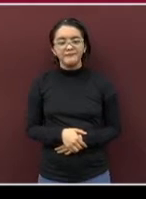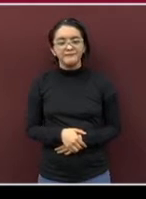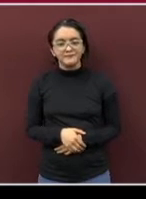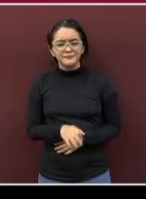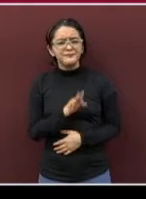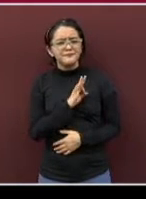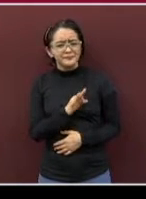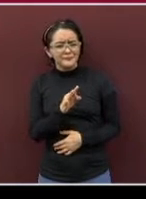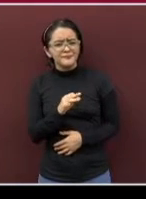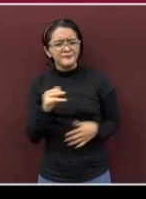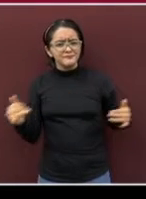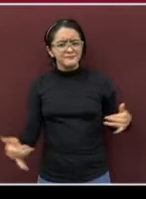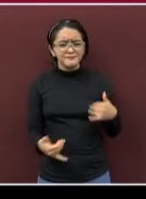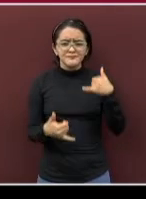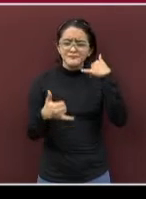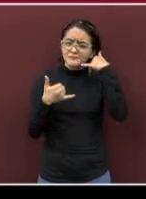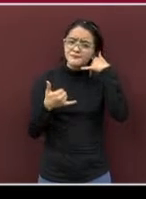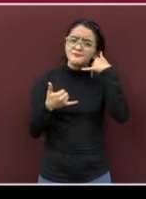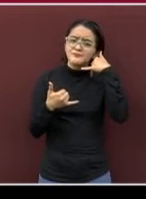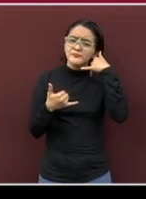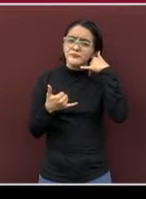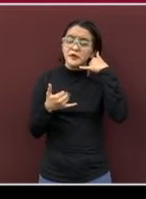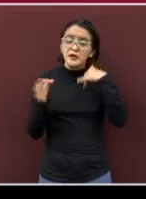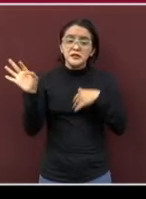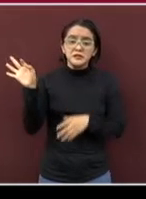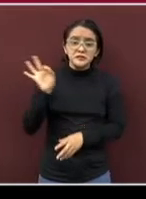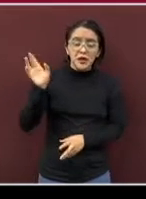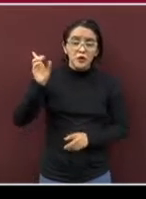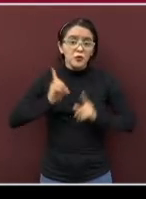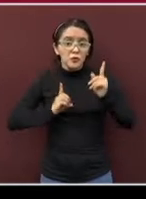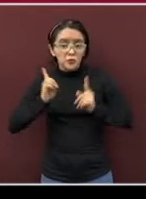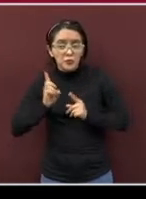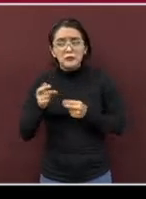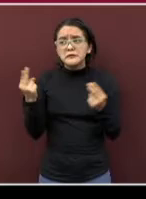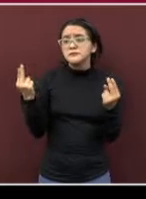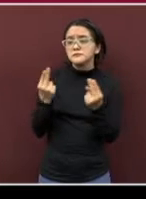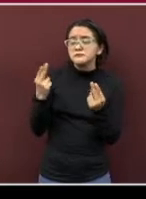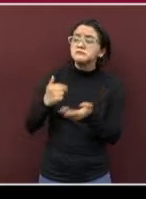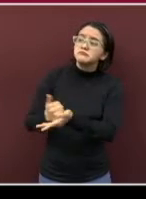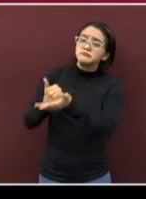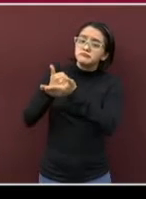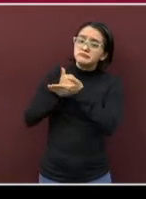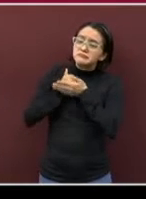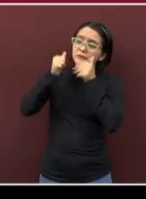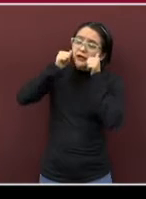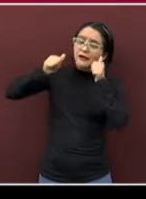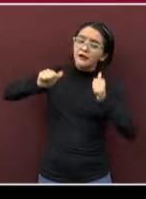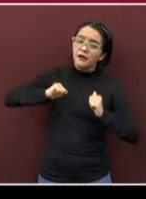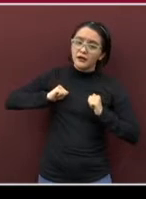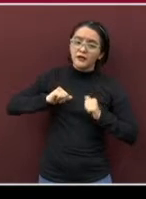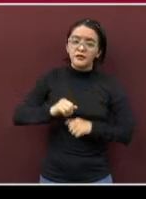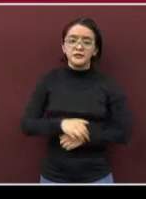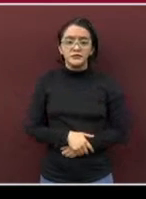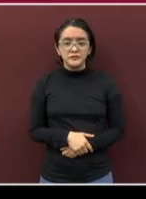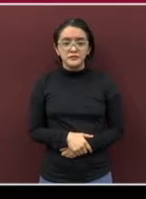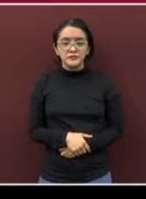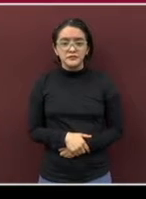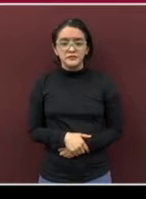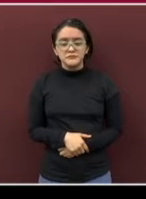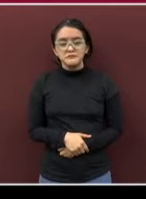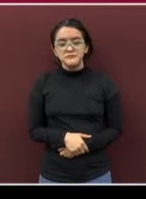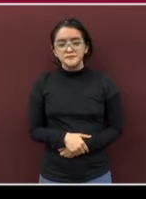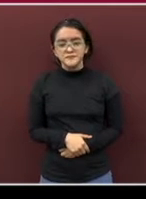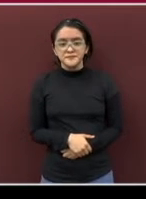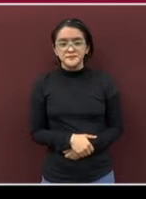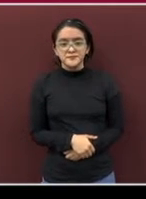pueden ustedes marcar en caso de necesitar asesoría aclarar dudas